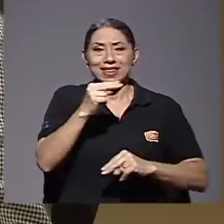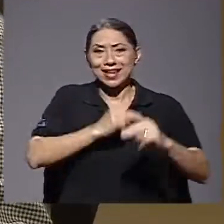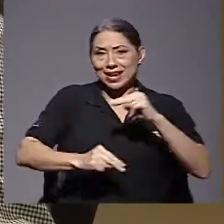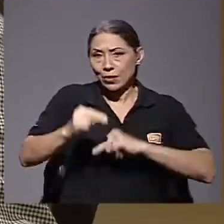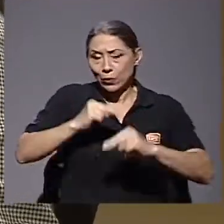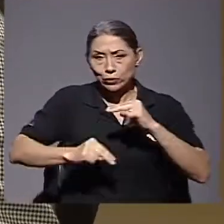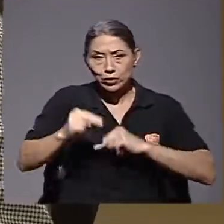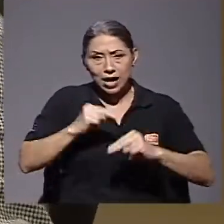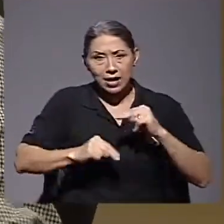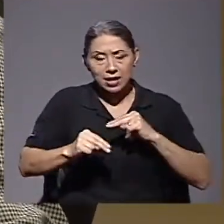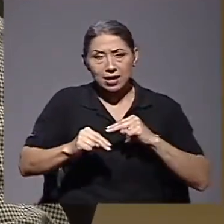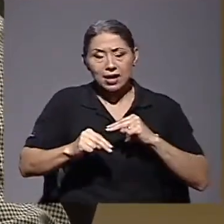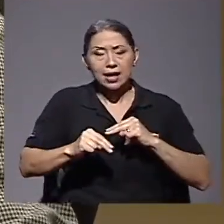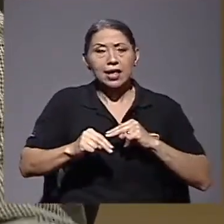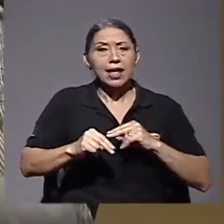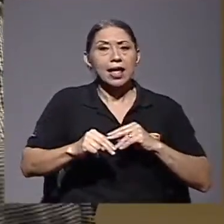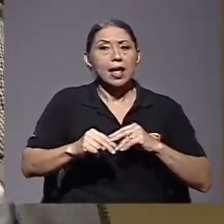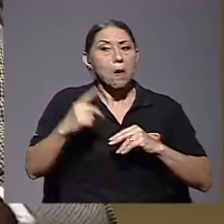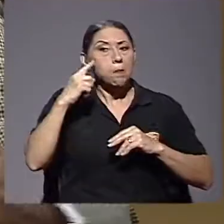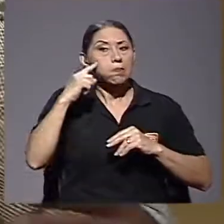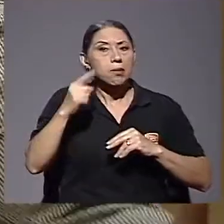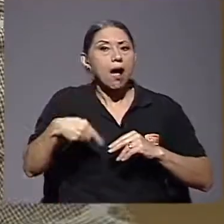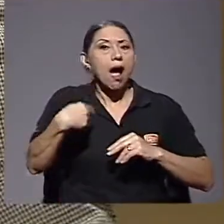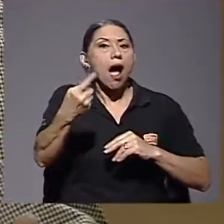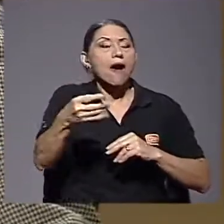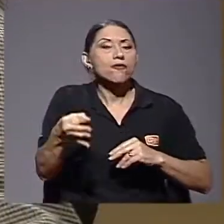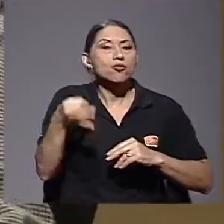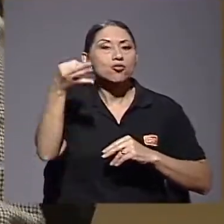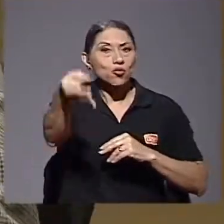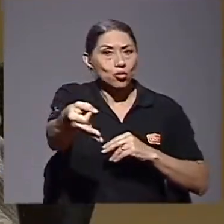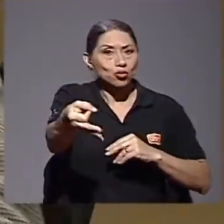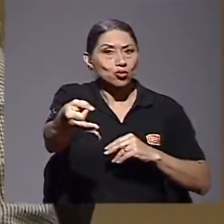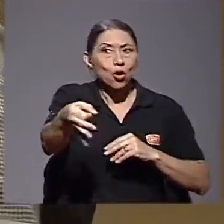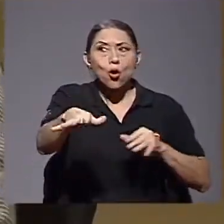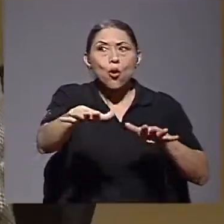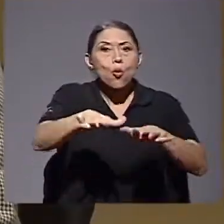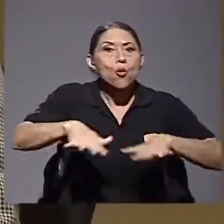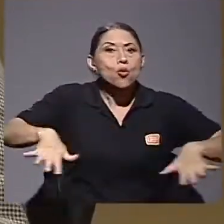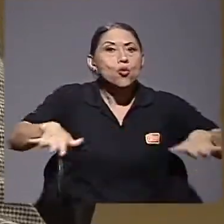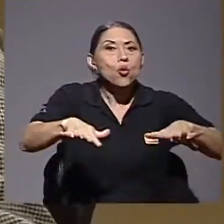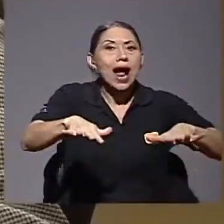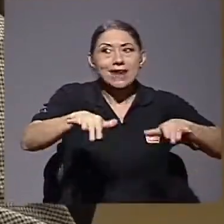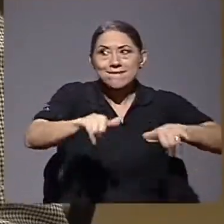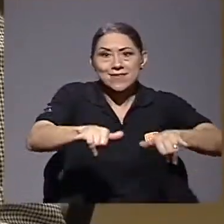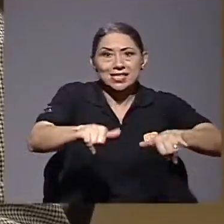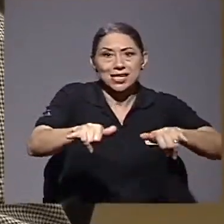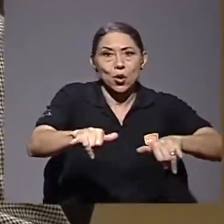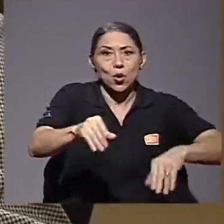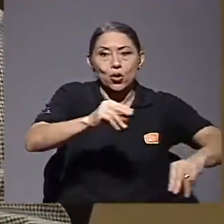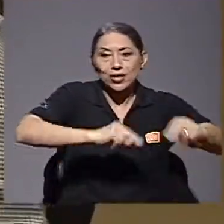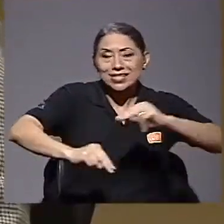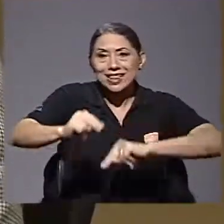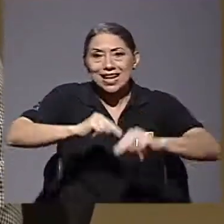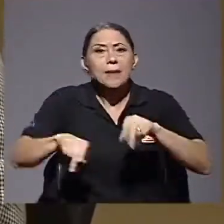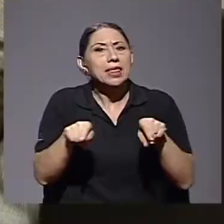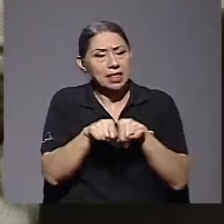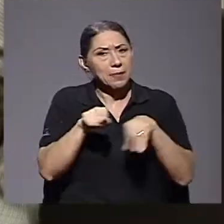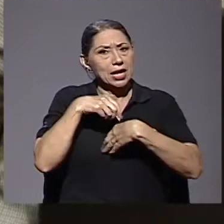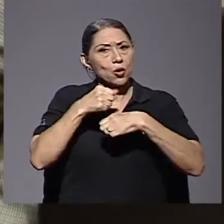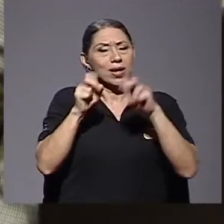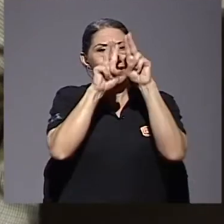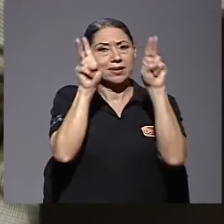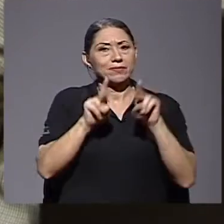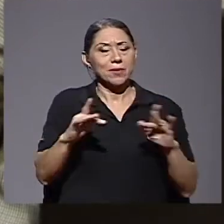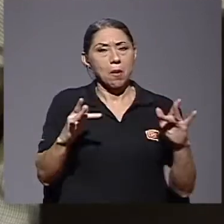en mercado a futuros donde hay un lugar físico donde se intercambian, también lo hacen electrónicamente.